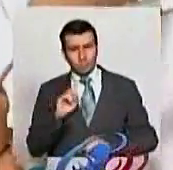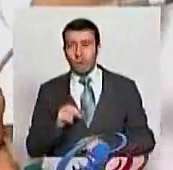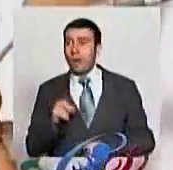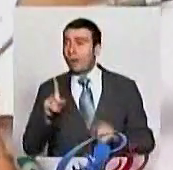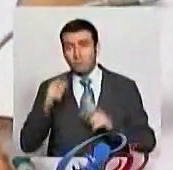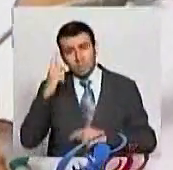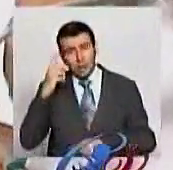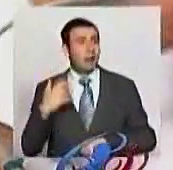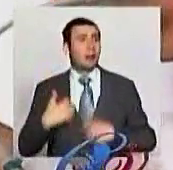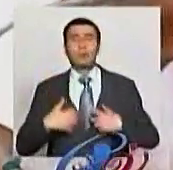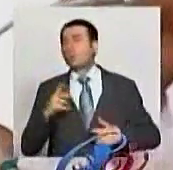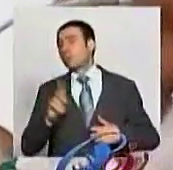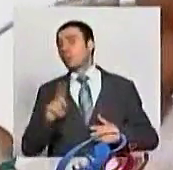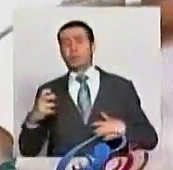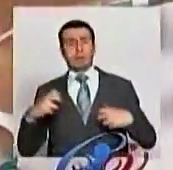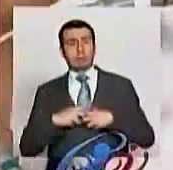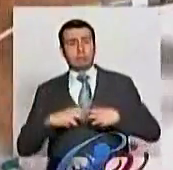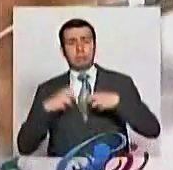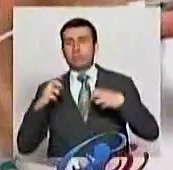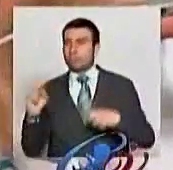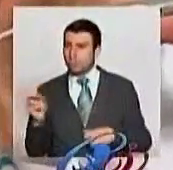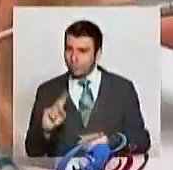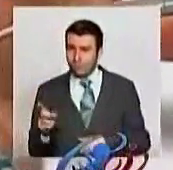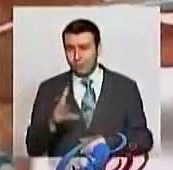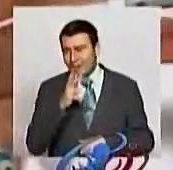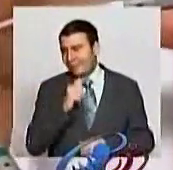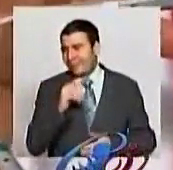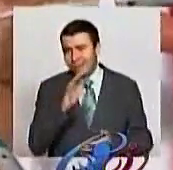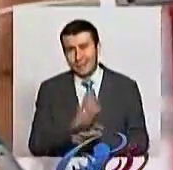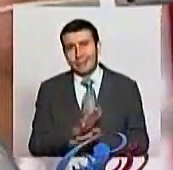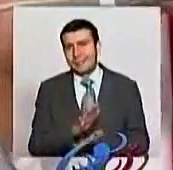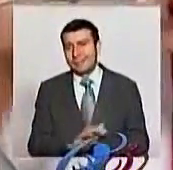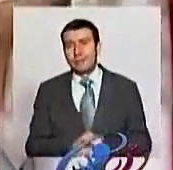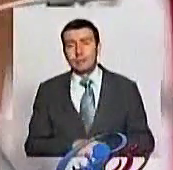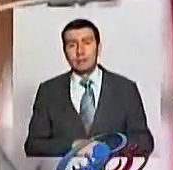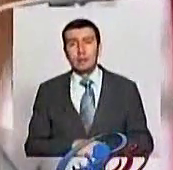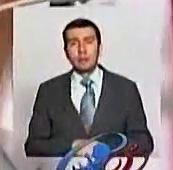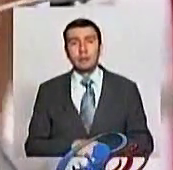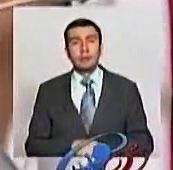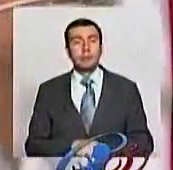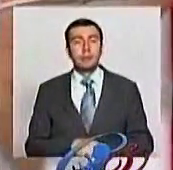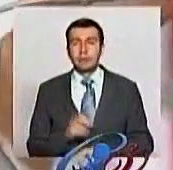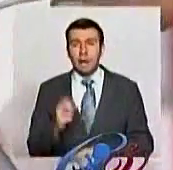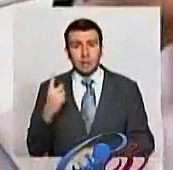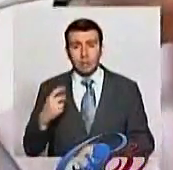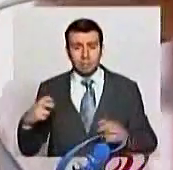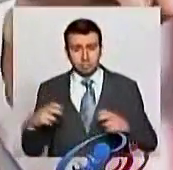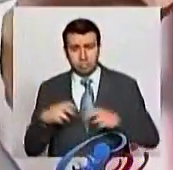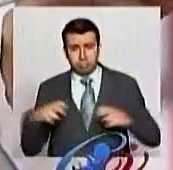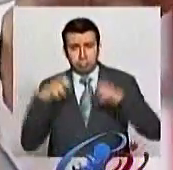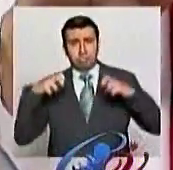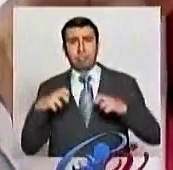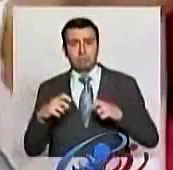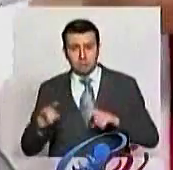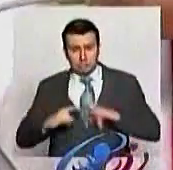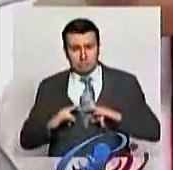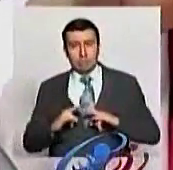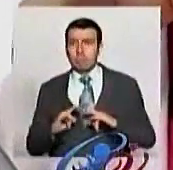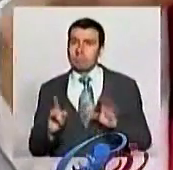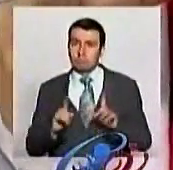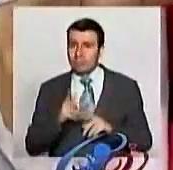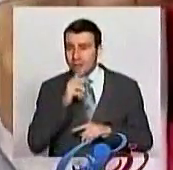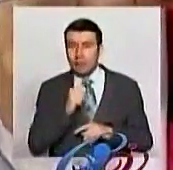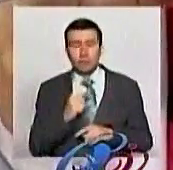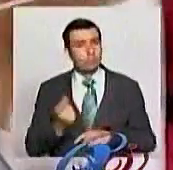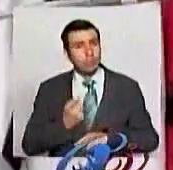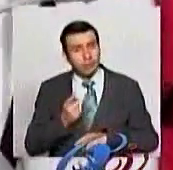lo va a electrocutar, pero esto no va a pasar ningún tipo de electricidad pues a los pacientes. Simplemente le va a medir